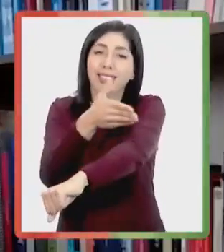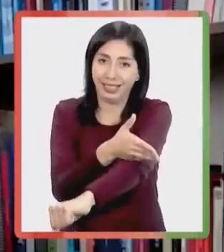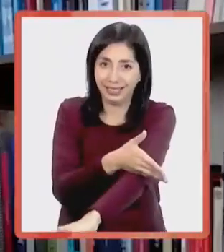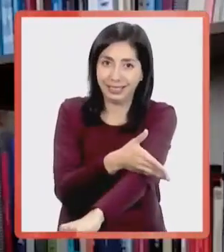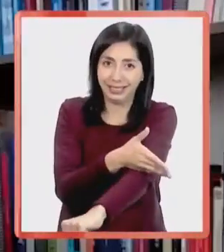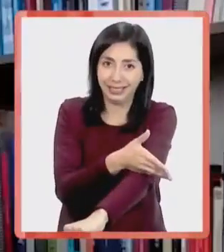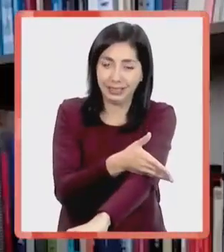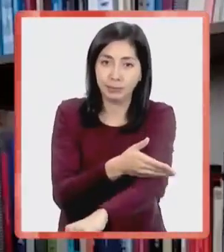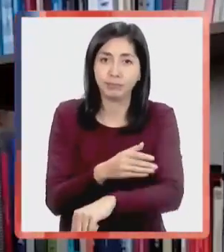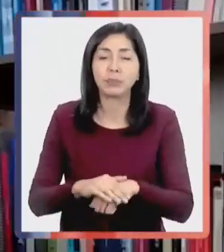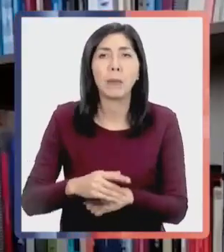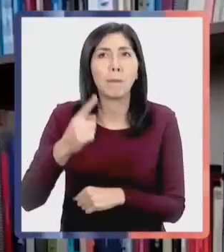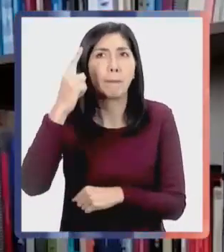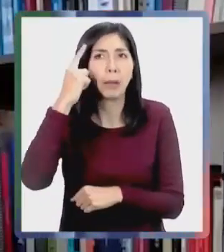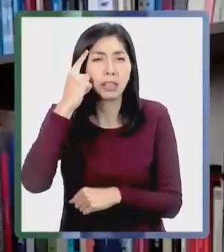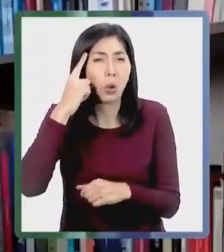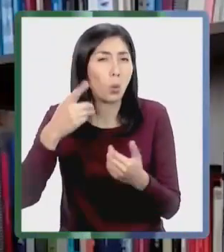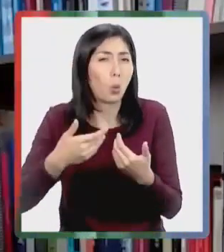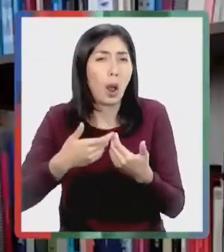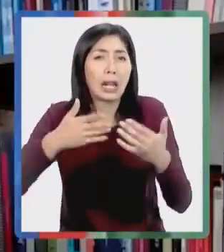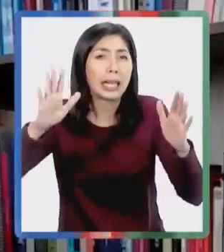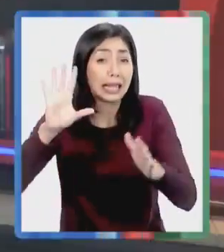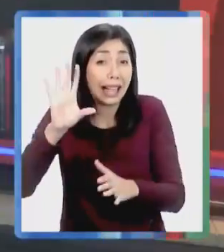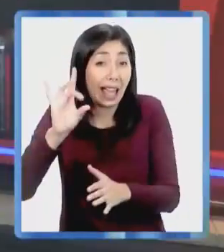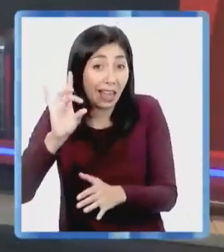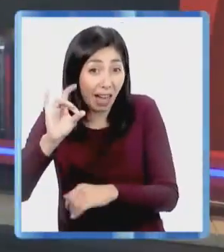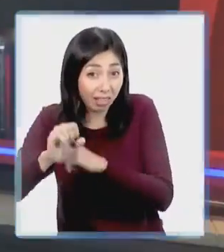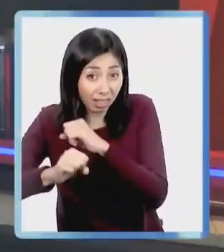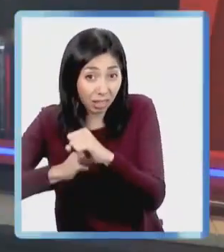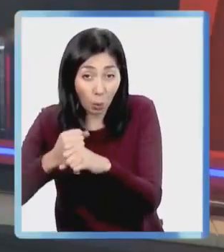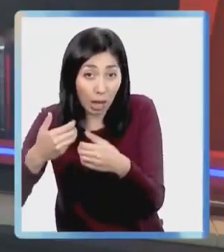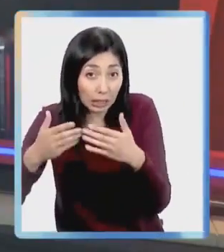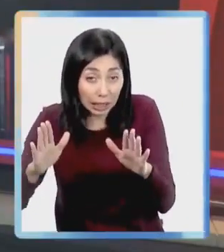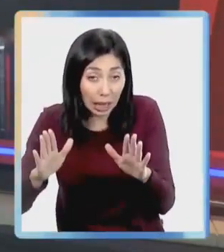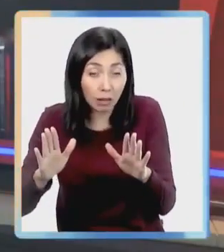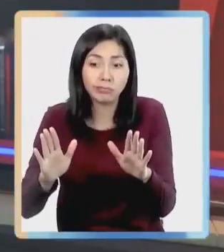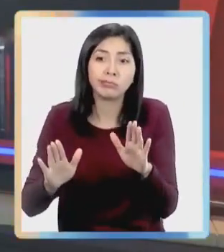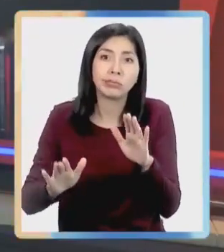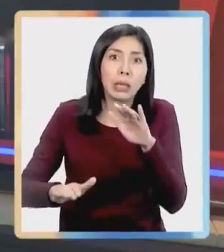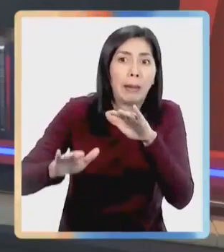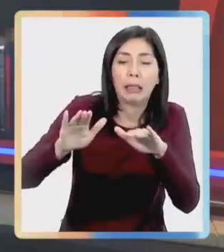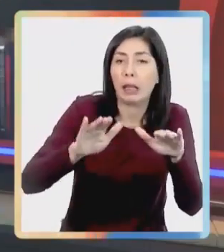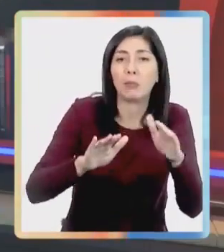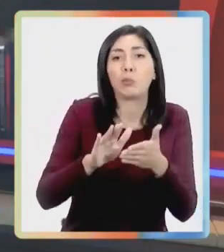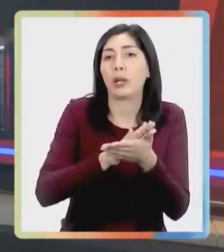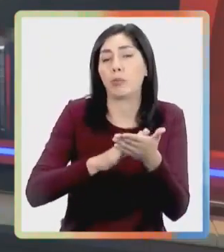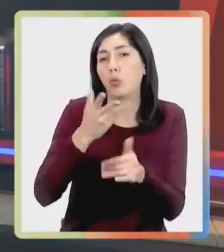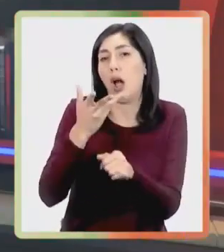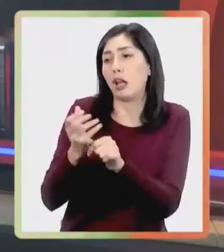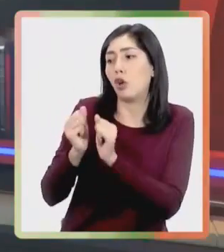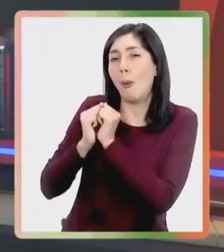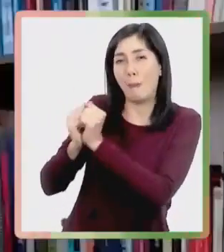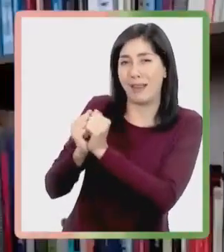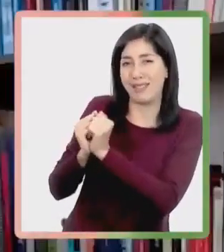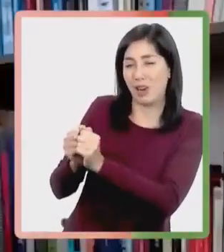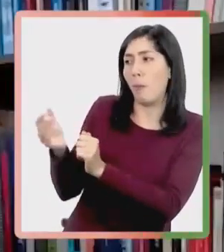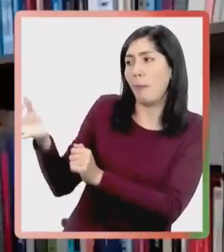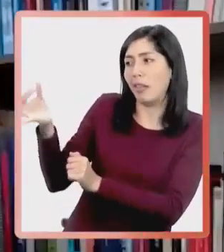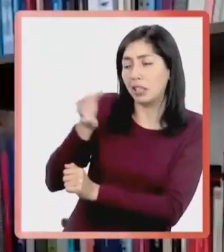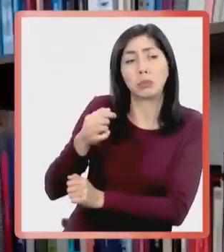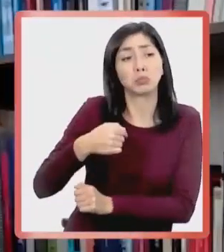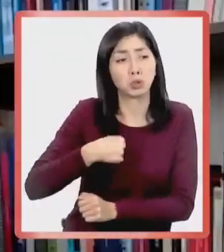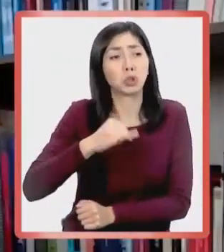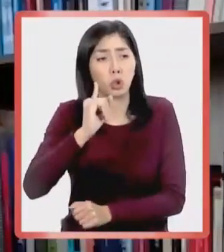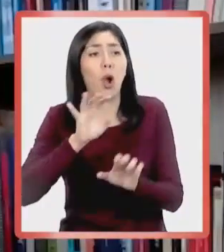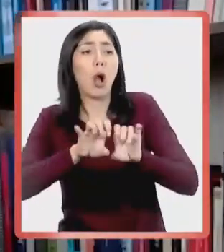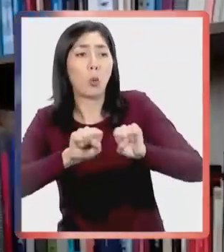precoz. Hay que pensar, Scarlett, que cualquier edad que uno establezca va a ser arbitraria. Entonces yo he tenido, por ejemplo, colegas que me dicen, no,